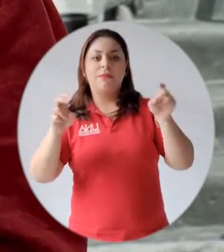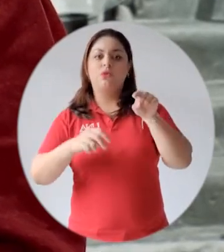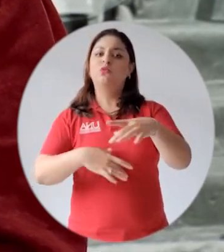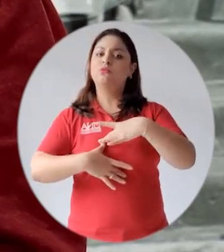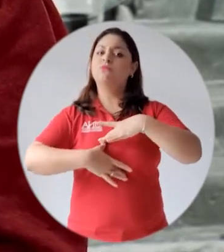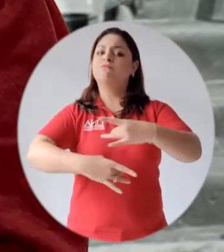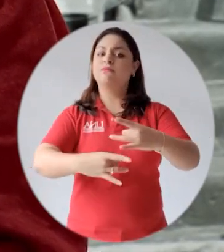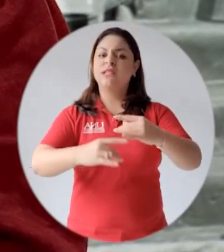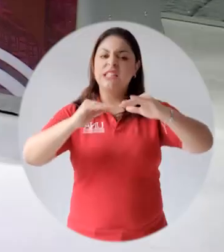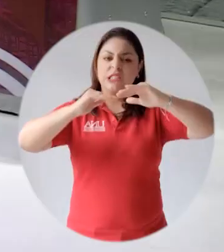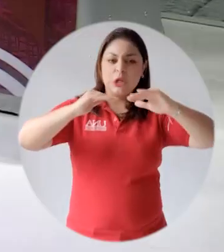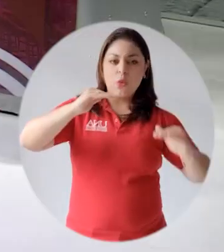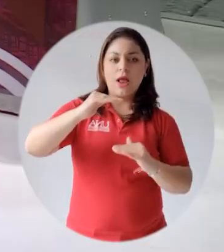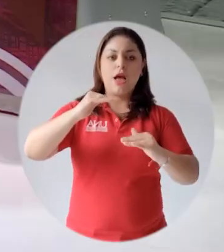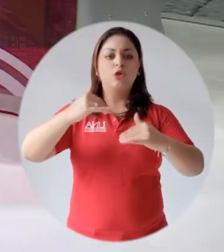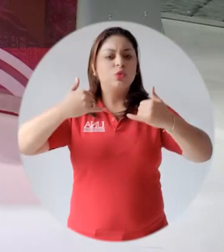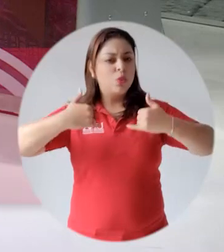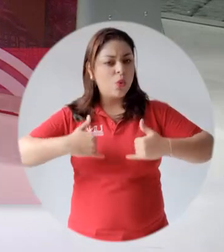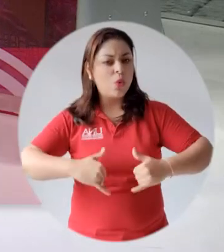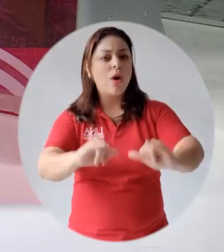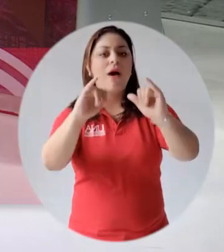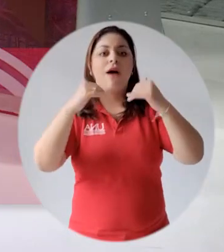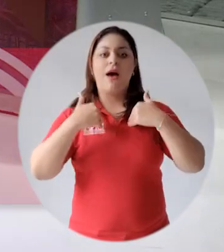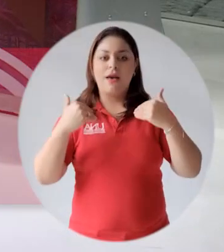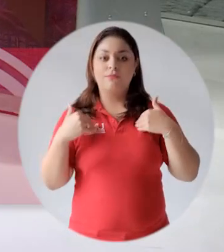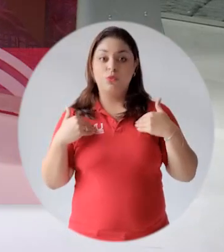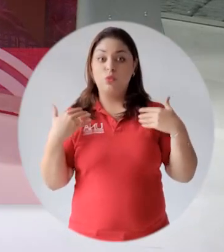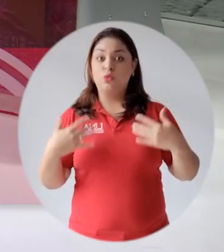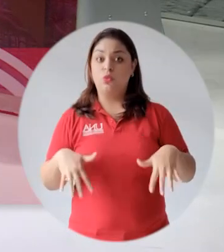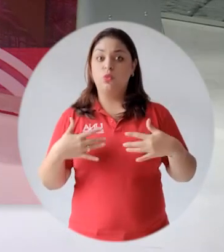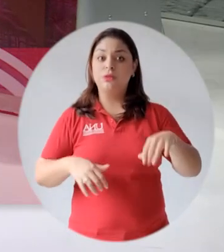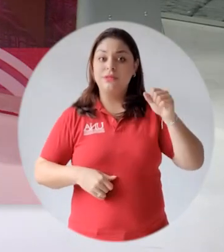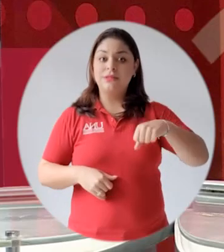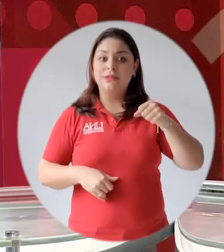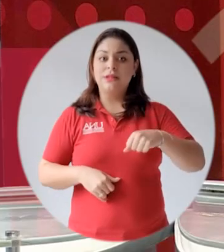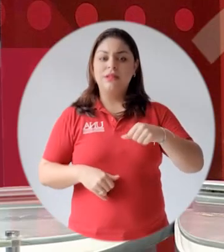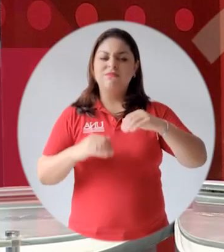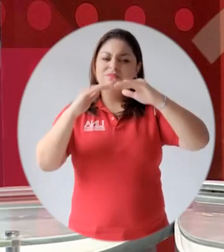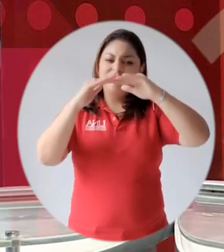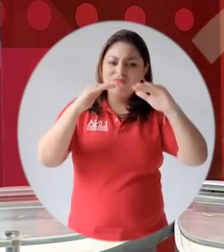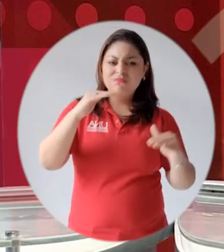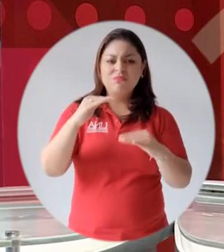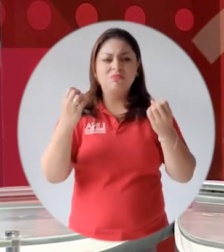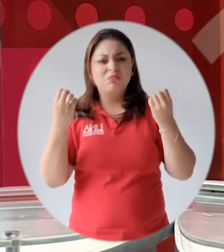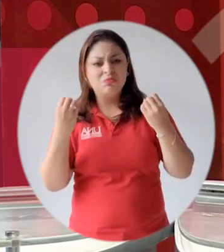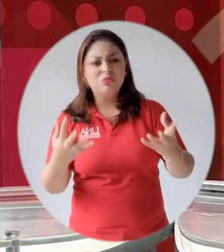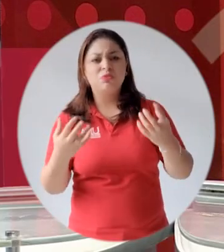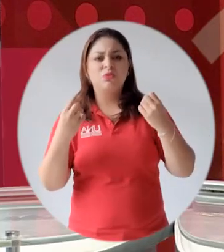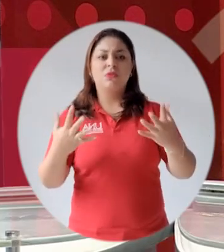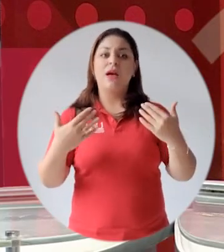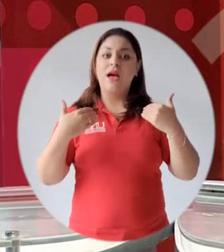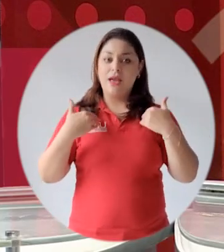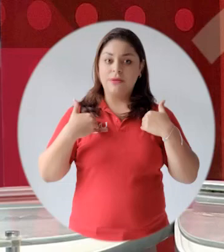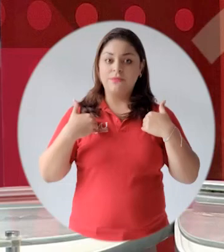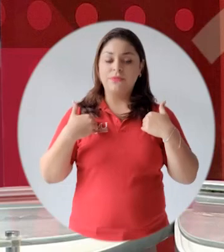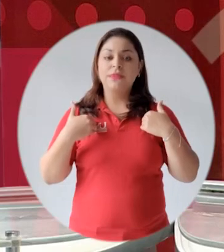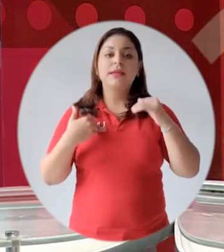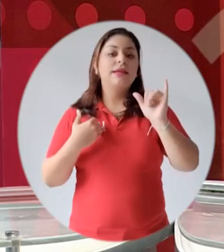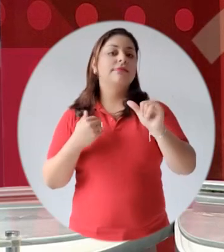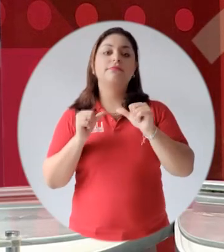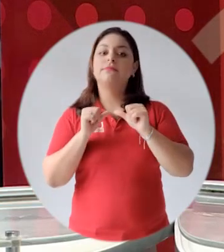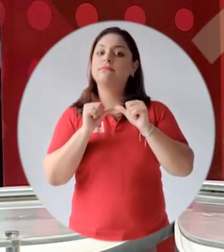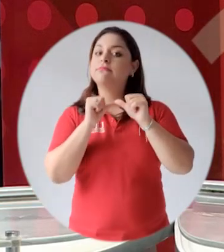todavía persisten. Sí, desigualdades importantes. No sé cuántas veces aquí en Una Mirada hemos hablado sobre este y otros temas y